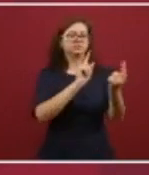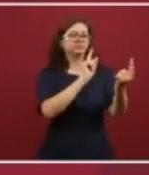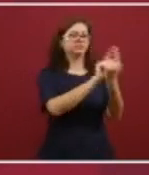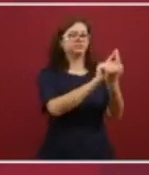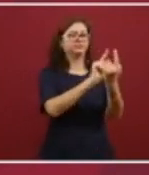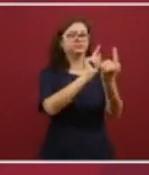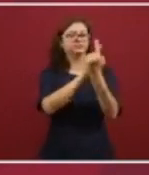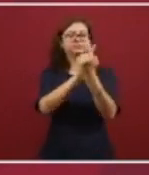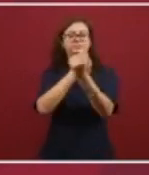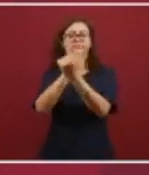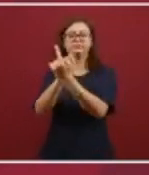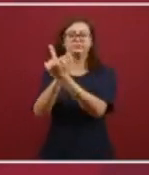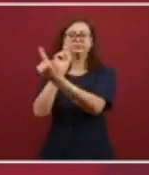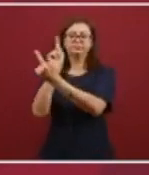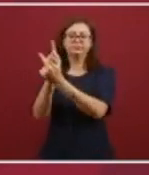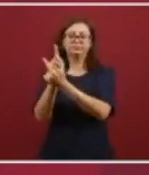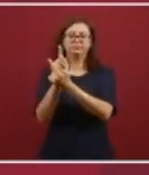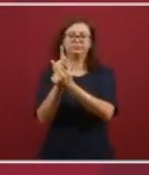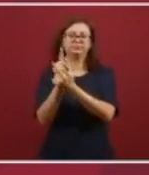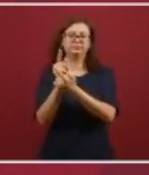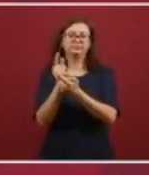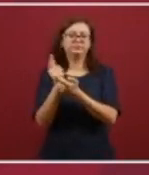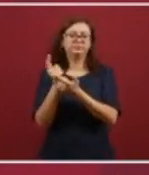apuntando a los que tenían